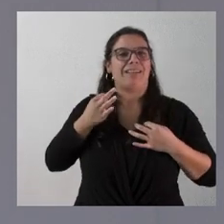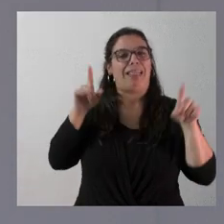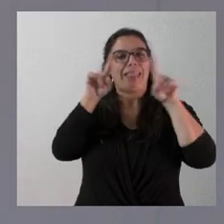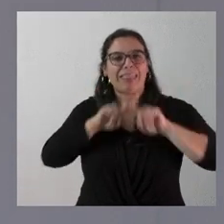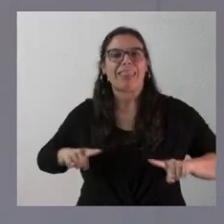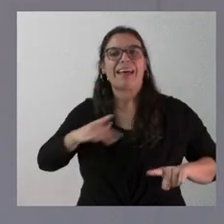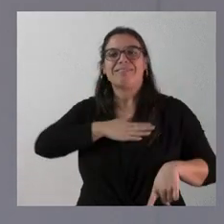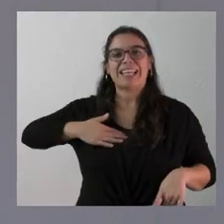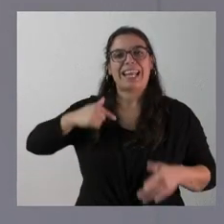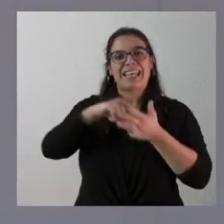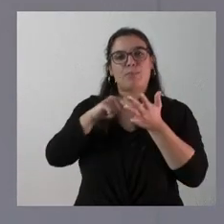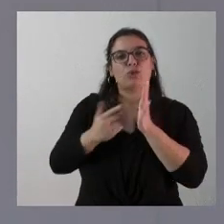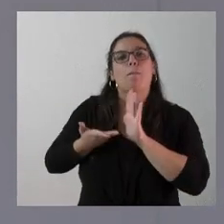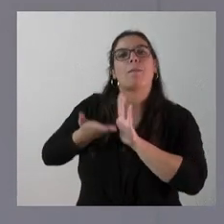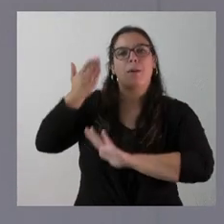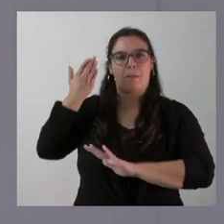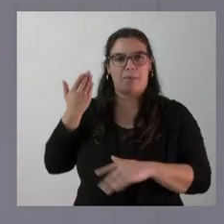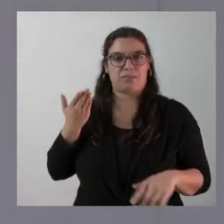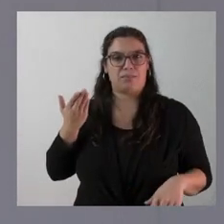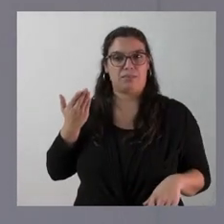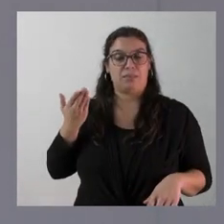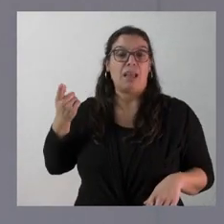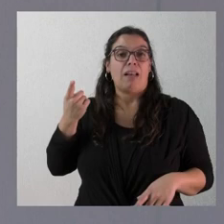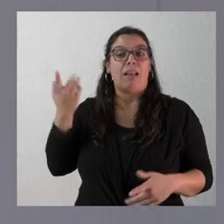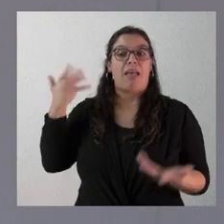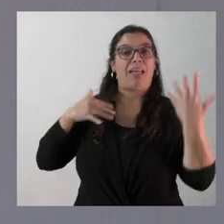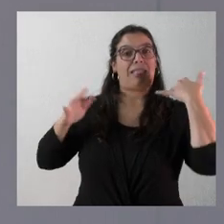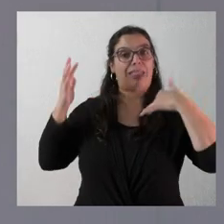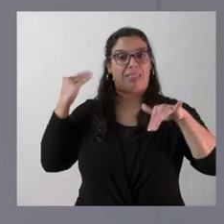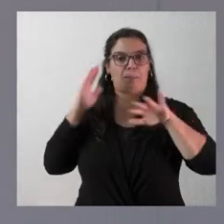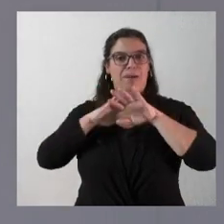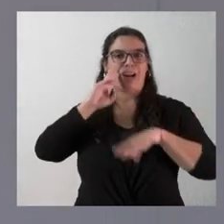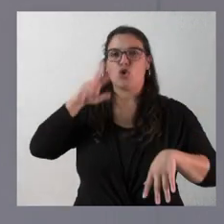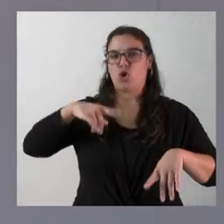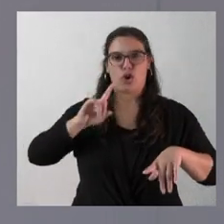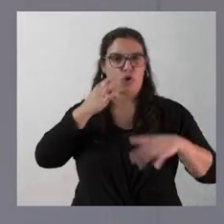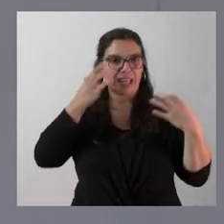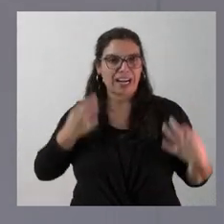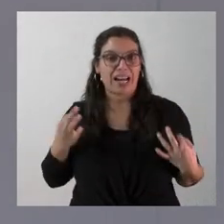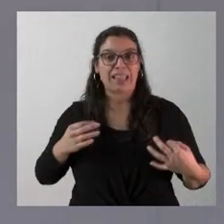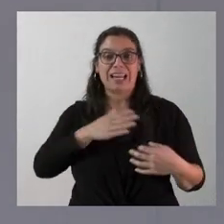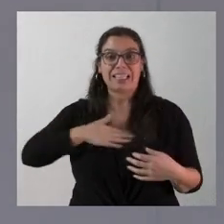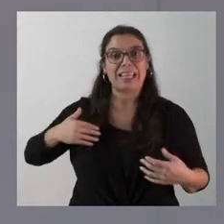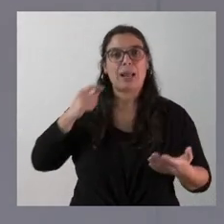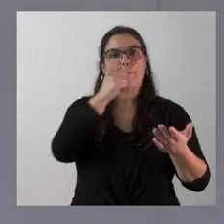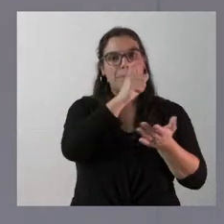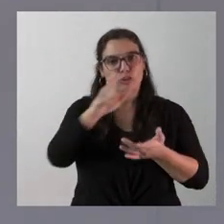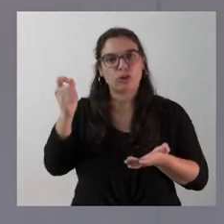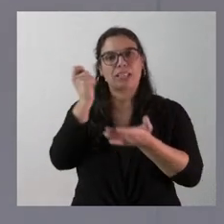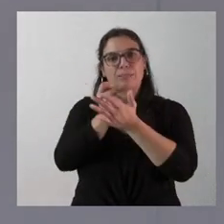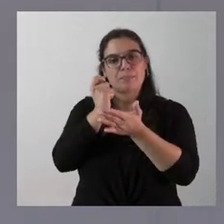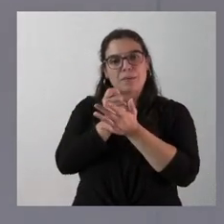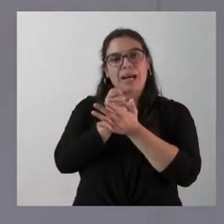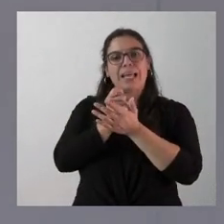que habla a través de eufemismos para no reconocer la realidad que es un gobierno orientado hacia cargar con más impuestos a las personas a